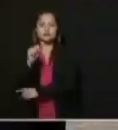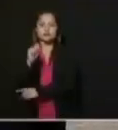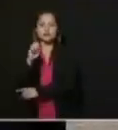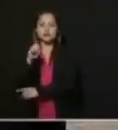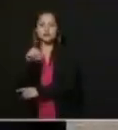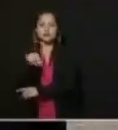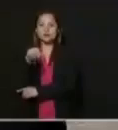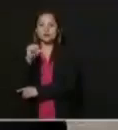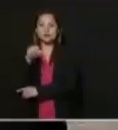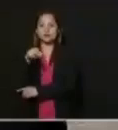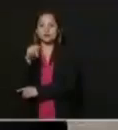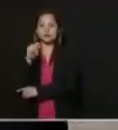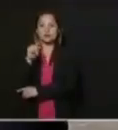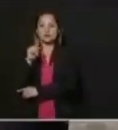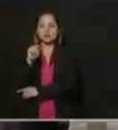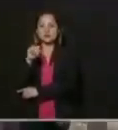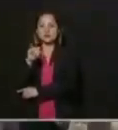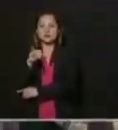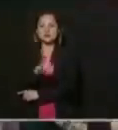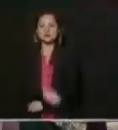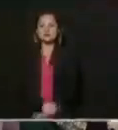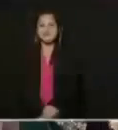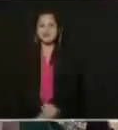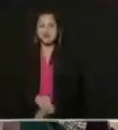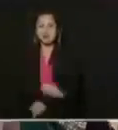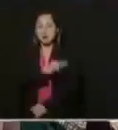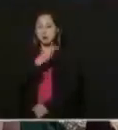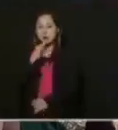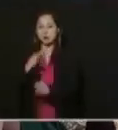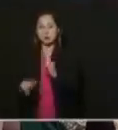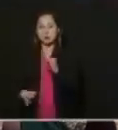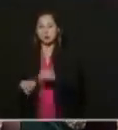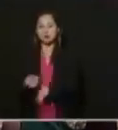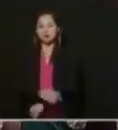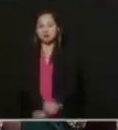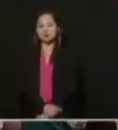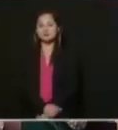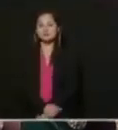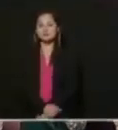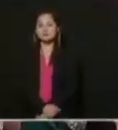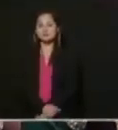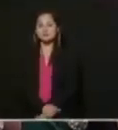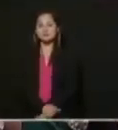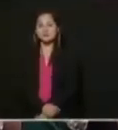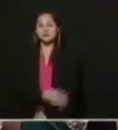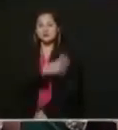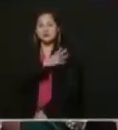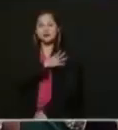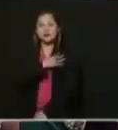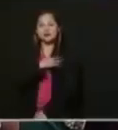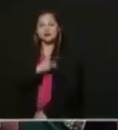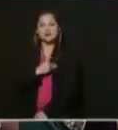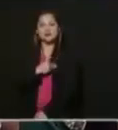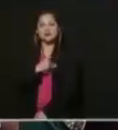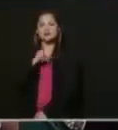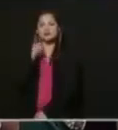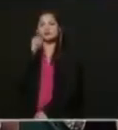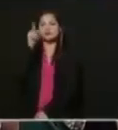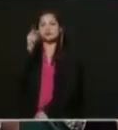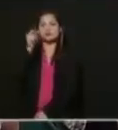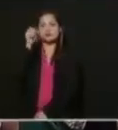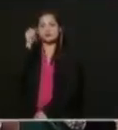Tonantzin. Y finalmente madrecita el centro tierra. Tus hijos te saludan y te damos las